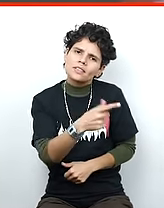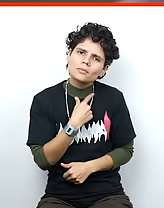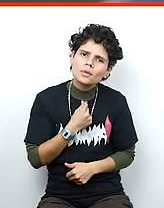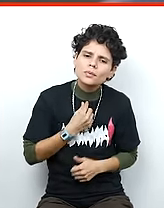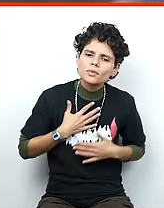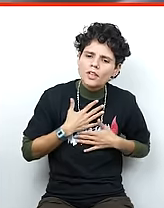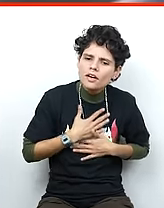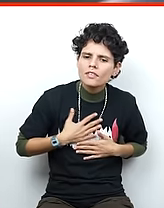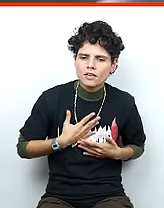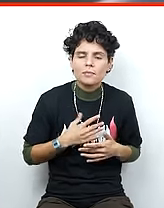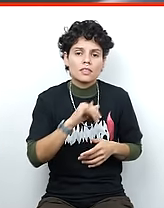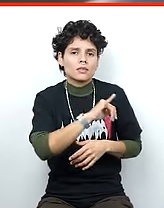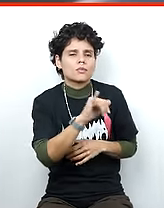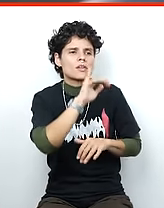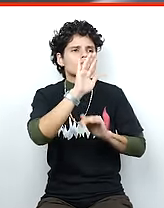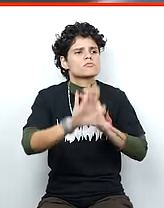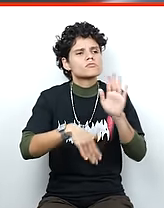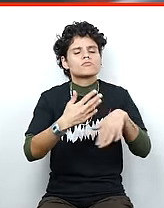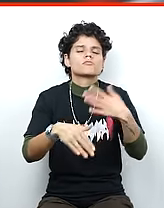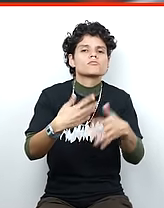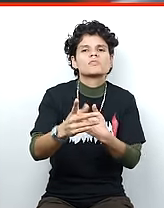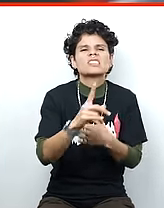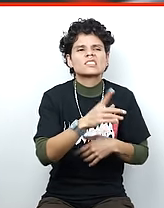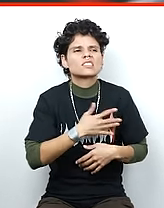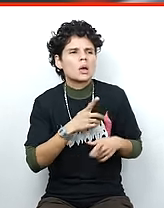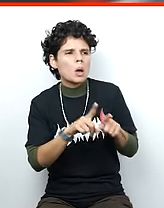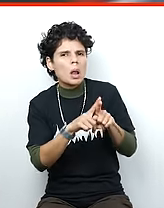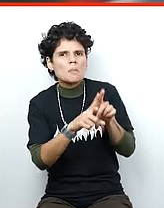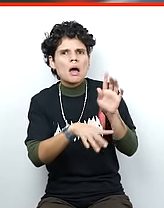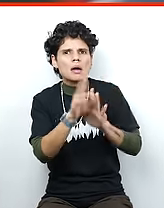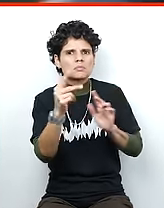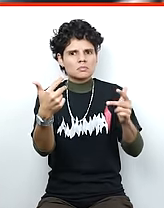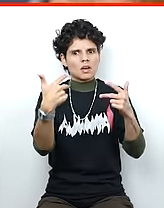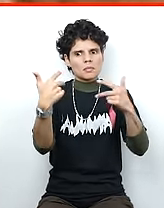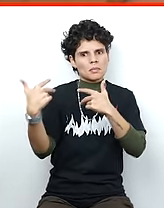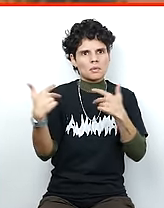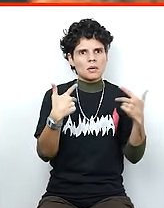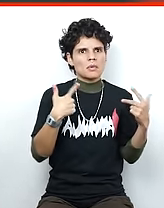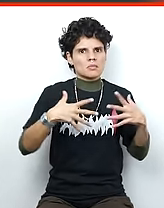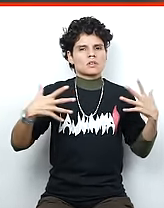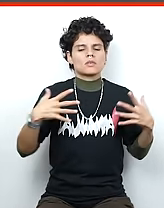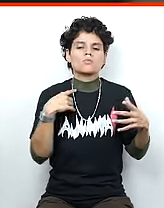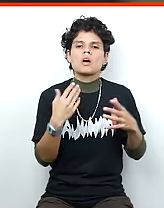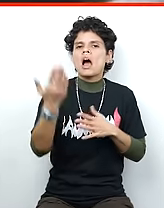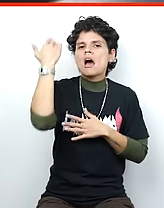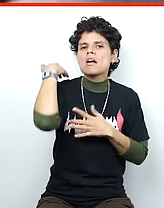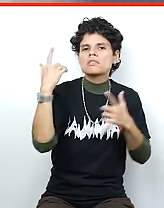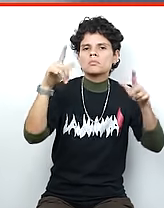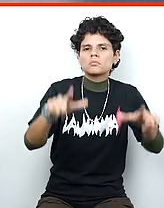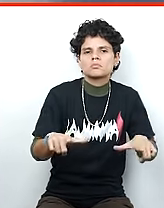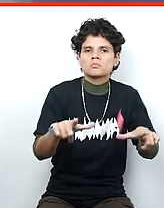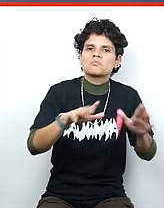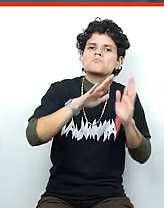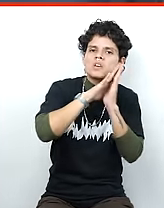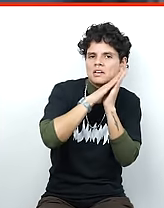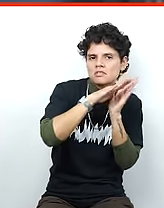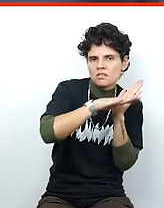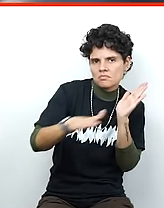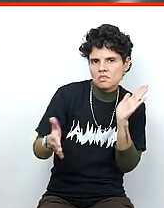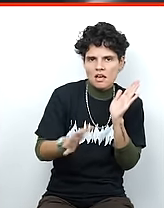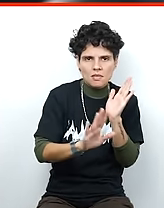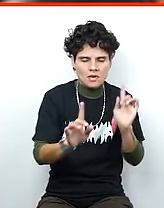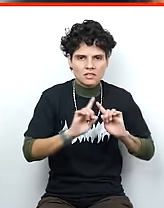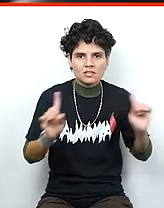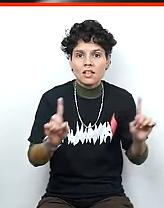eso me gustaba, porque cuando más avanzaba, como que más me presionaba. Porque, por ejemplo, allá si yo vivía, yo llegué a vivir un cuarto cuando llegué para allá, vivía en una